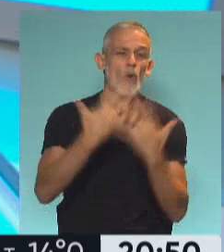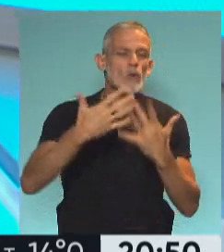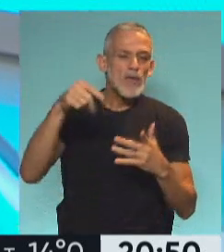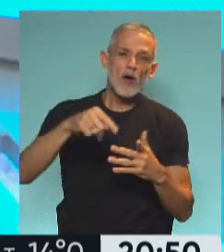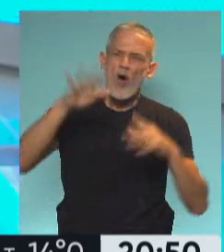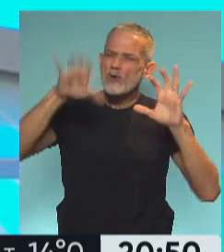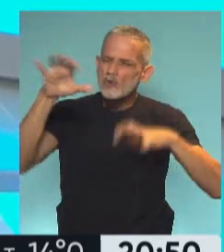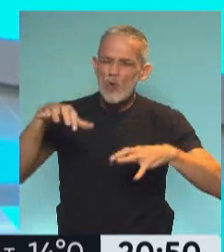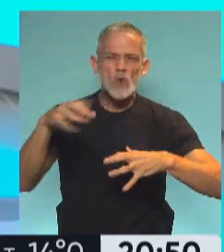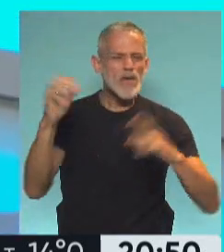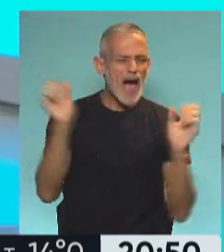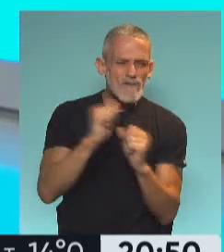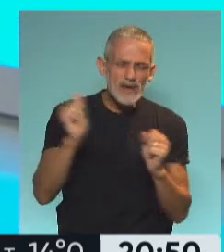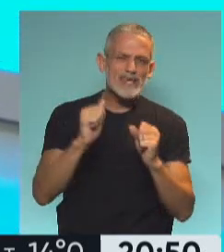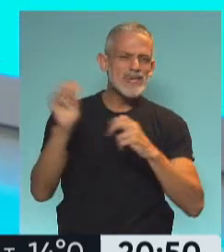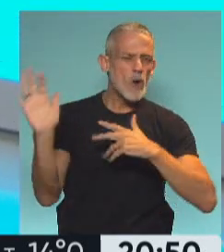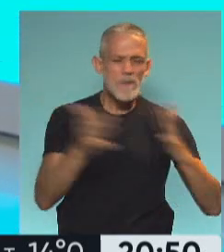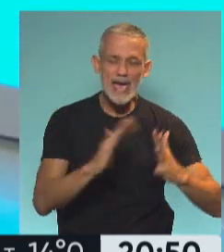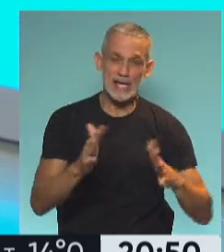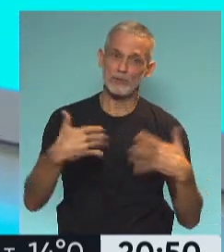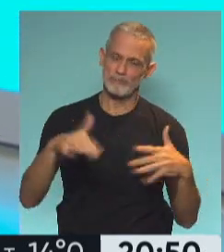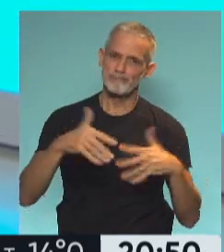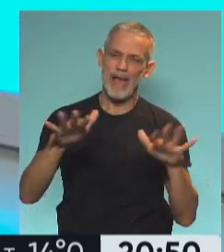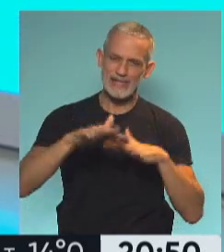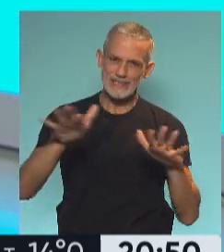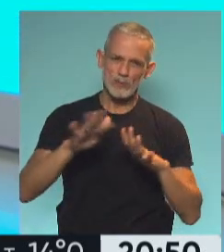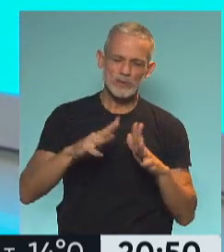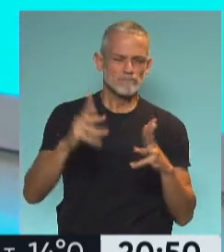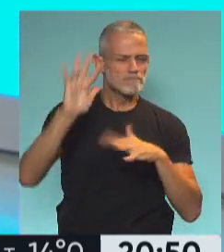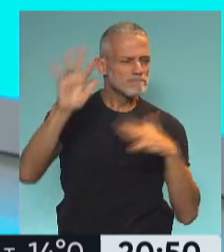Con la lluvia, el frío, bueno, el viento, una situación de